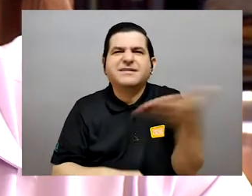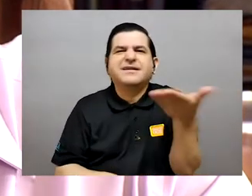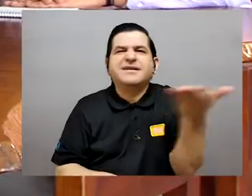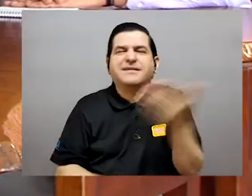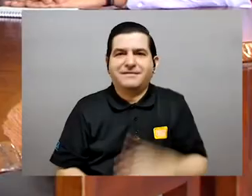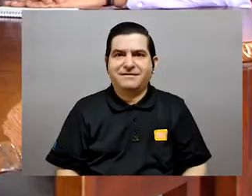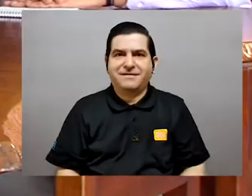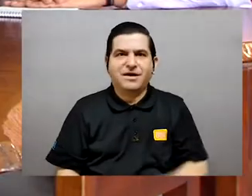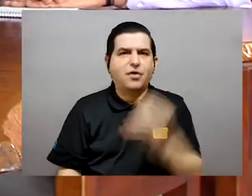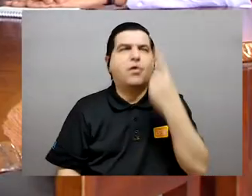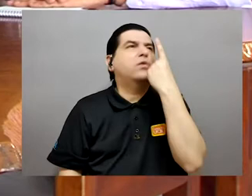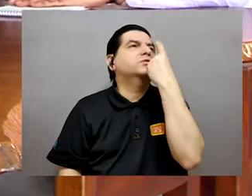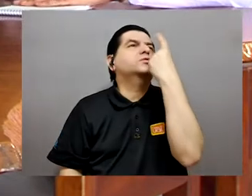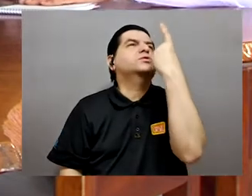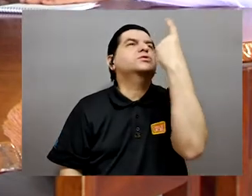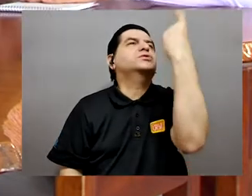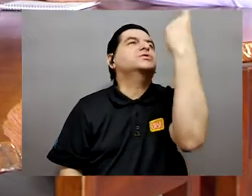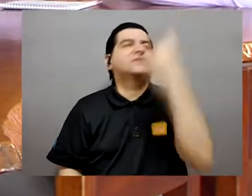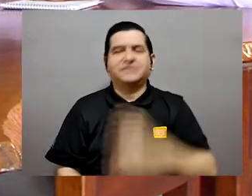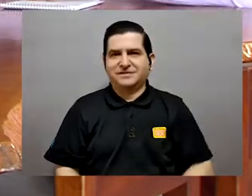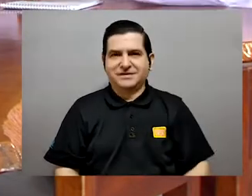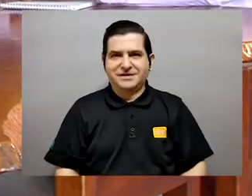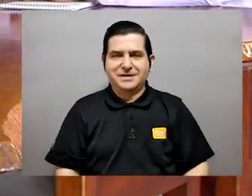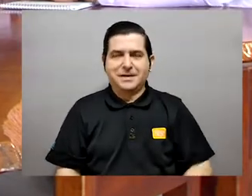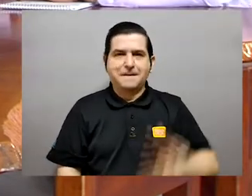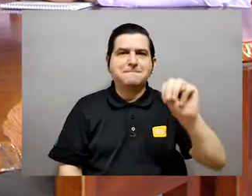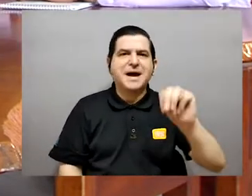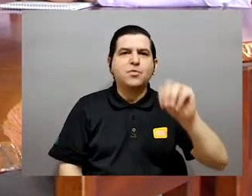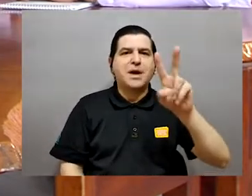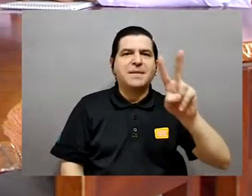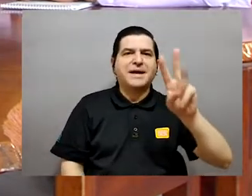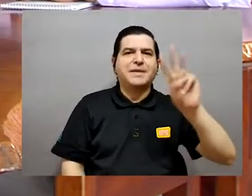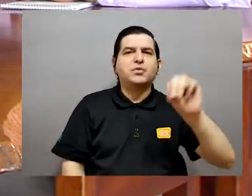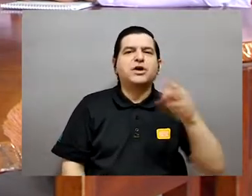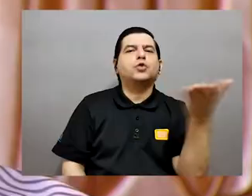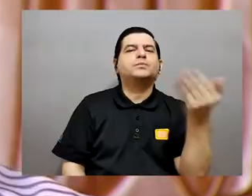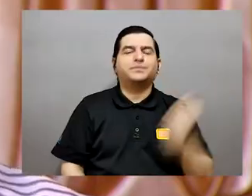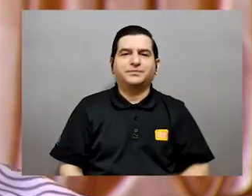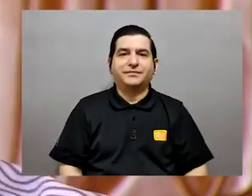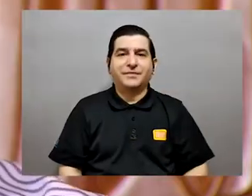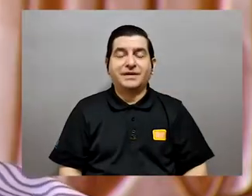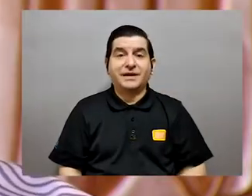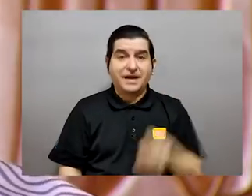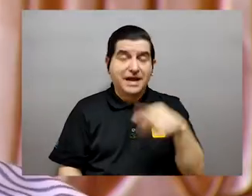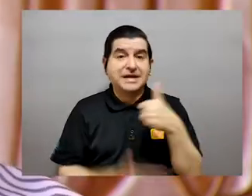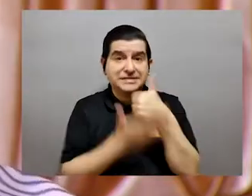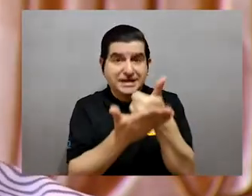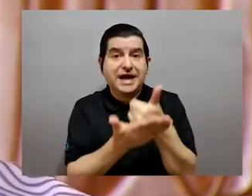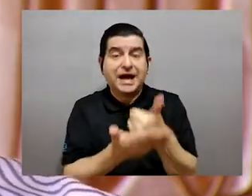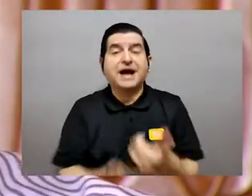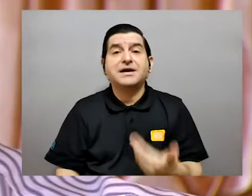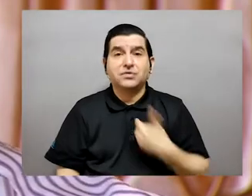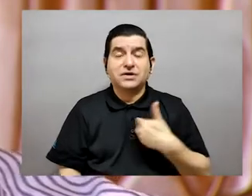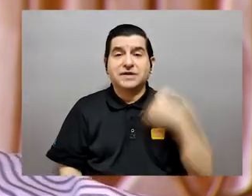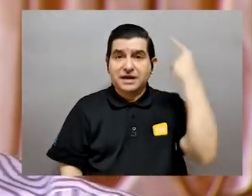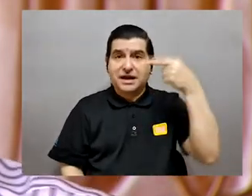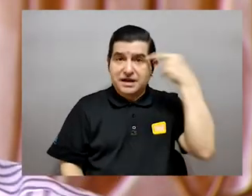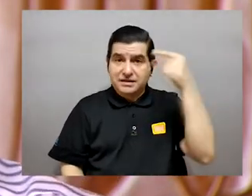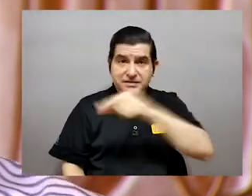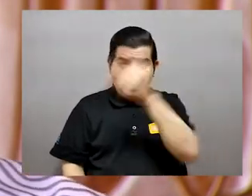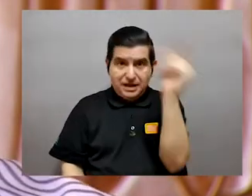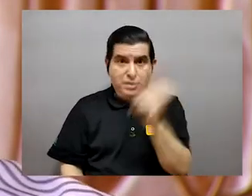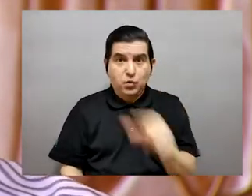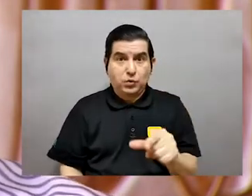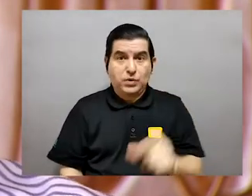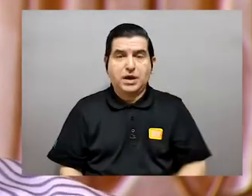Sí. Y fue y se fue a la Embajada de Italia a decir que no dieran, que no otorgaran más becas